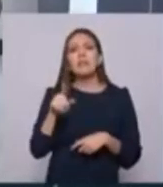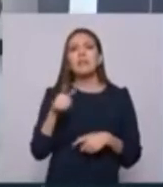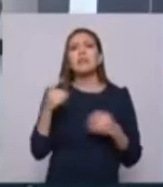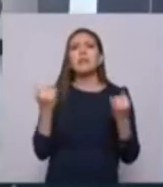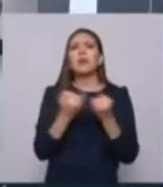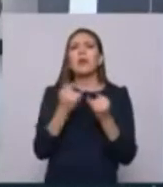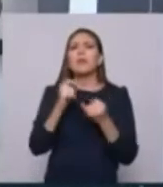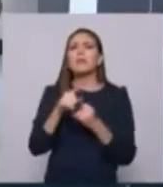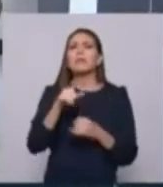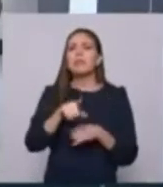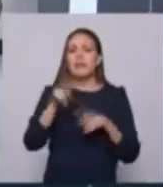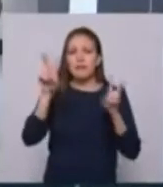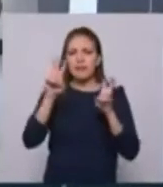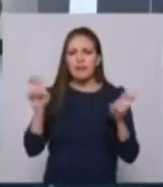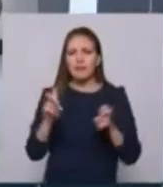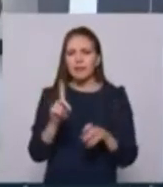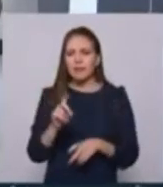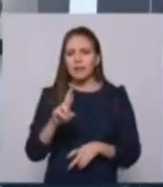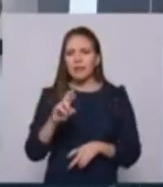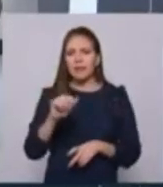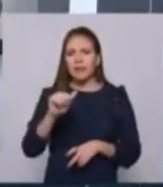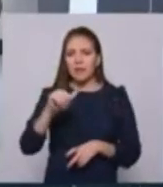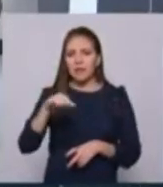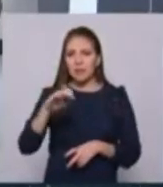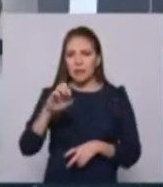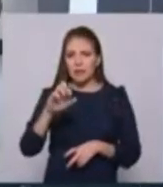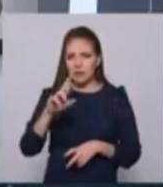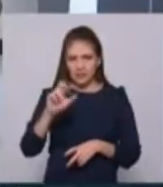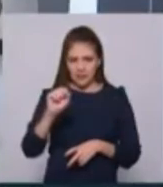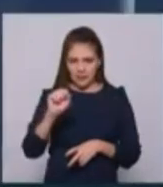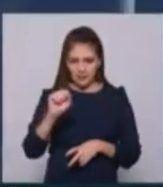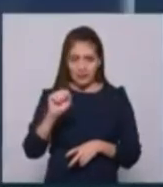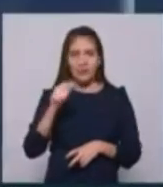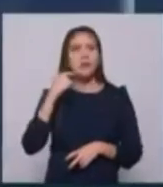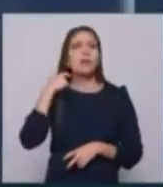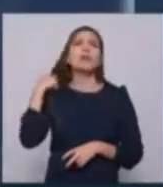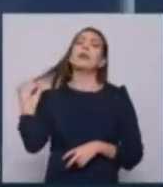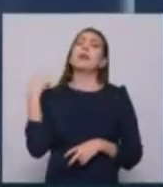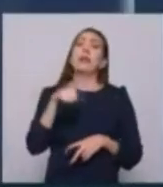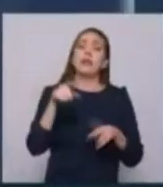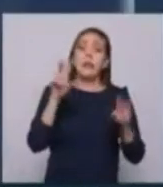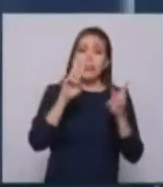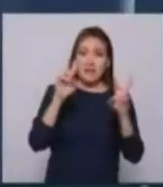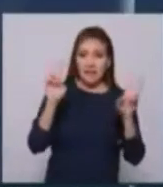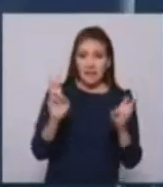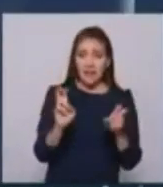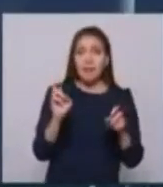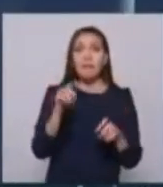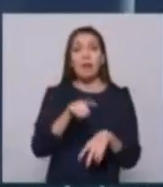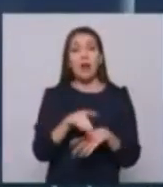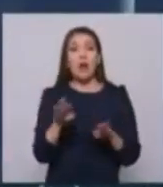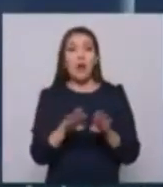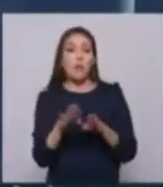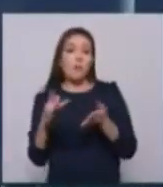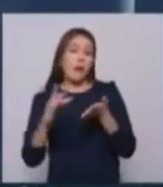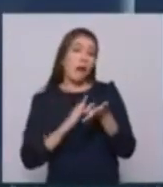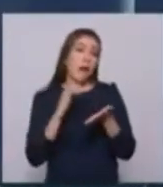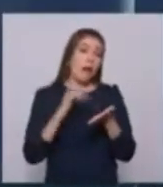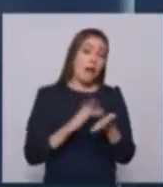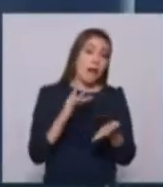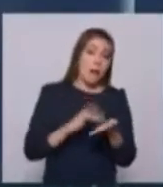los Dreamers. A ver, y entendamos que el tema de los Dreamers no va a ser porque nos está haciendo un favor a los mexicanos. Hay